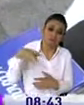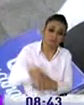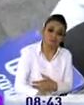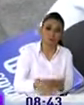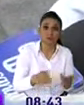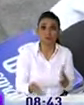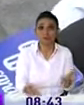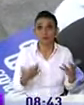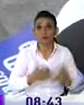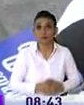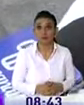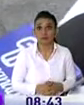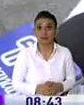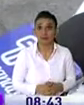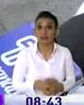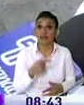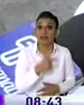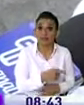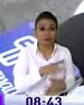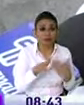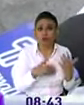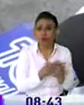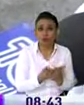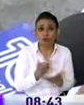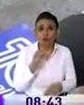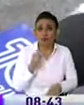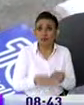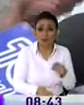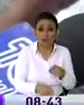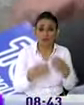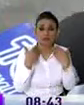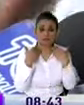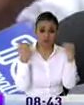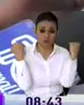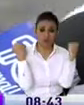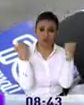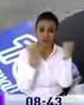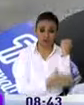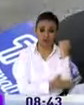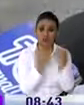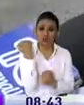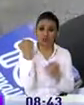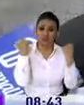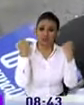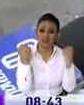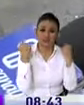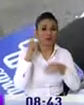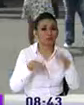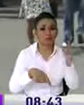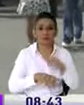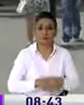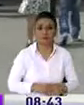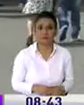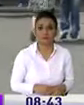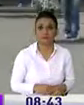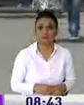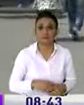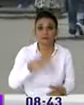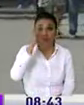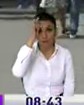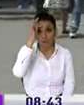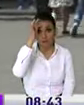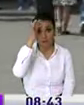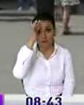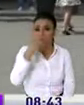tina de agua. Y él, todo esto está dañado, porque él con los codos se como que se quería apoyar y ya no podía, dice. En el hospital se realiza un